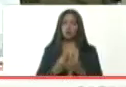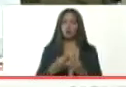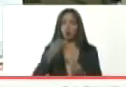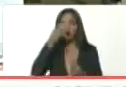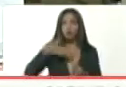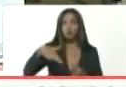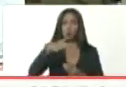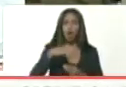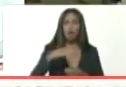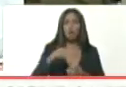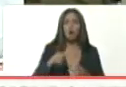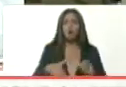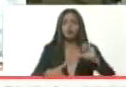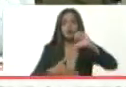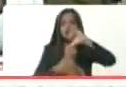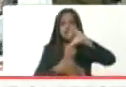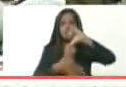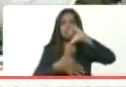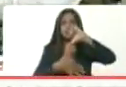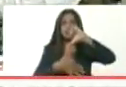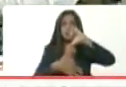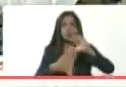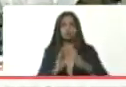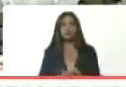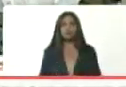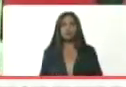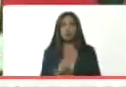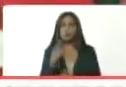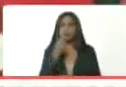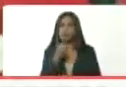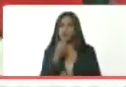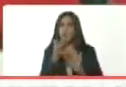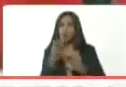de suramérica mal del comentario